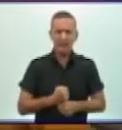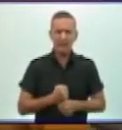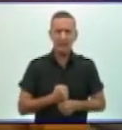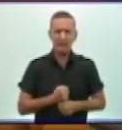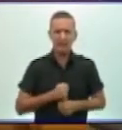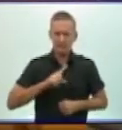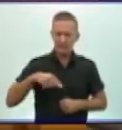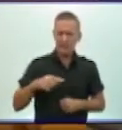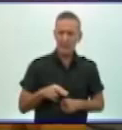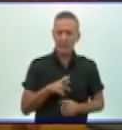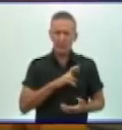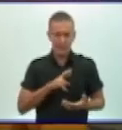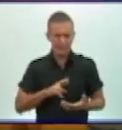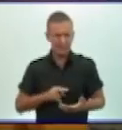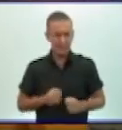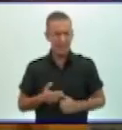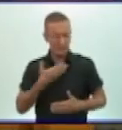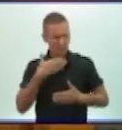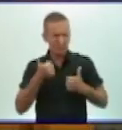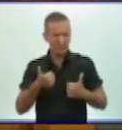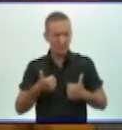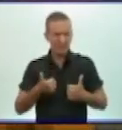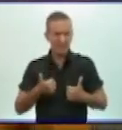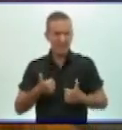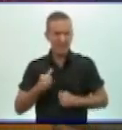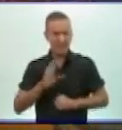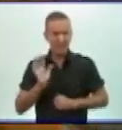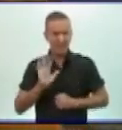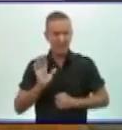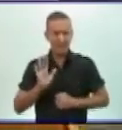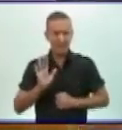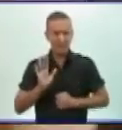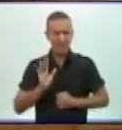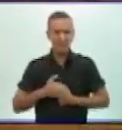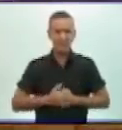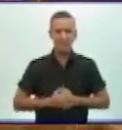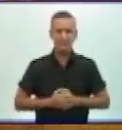revisamos entonces. ¿Te parece bien? Sí, está bien. Hasta luego, bro. Hasta luego.